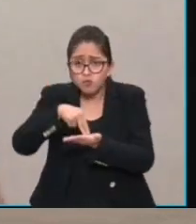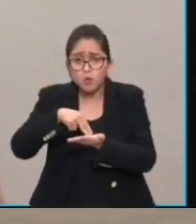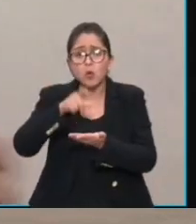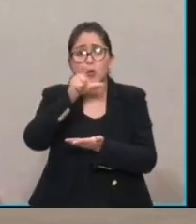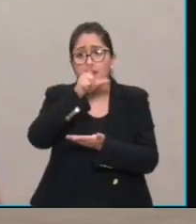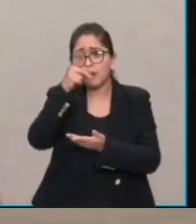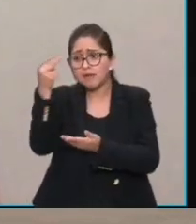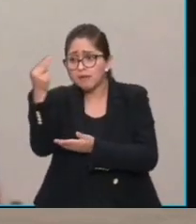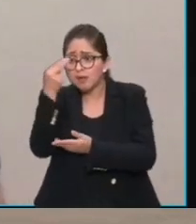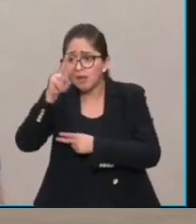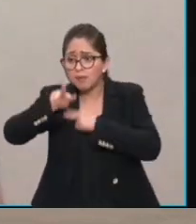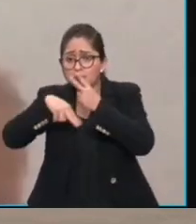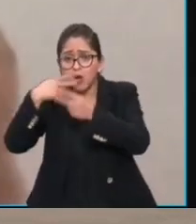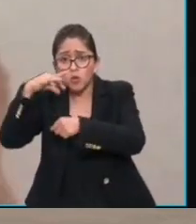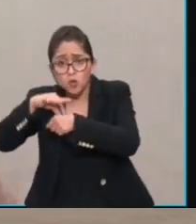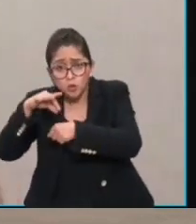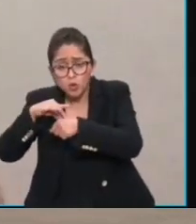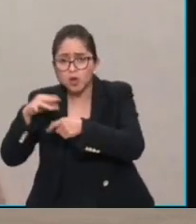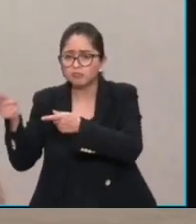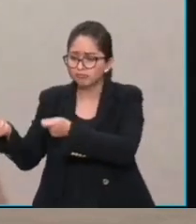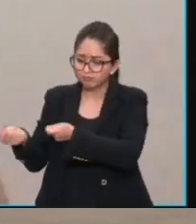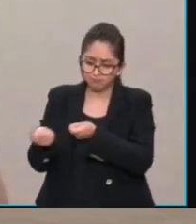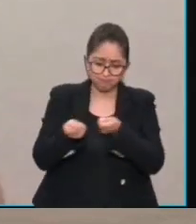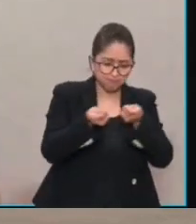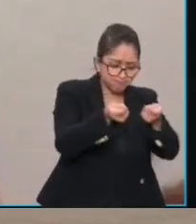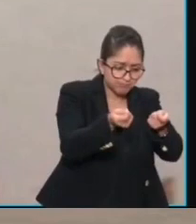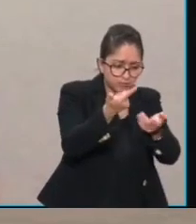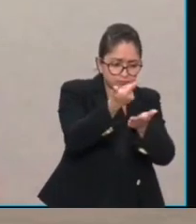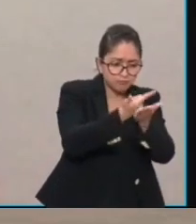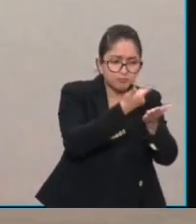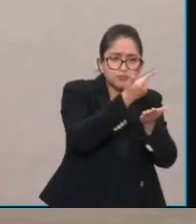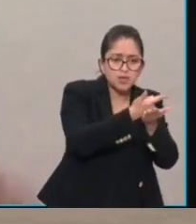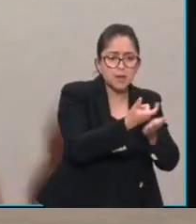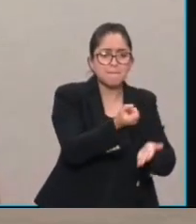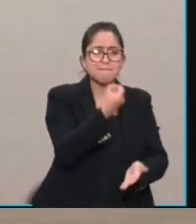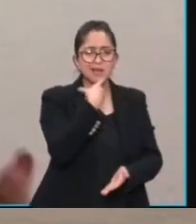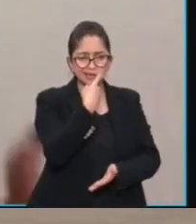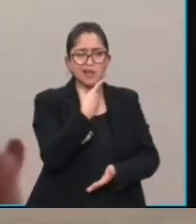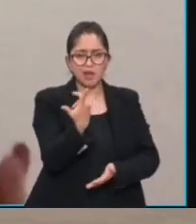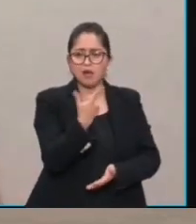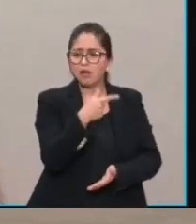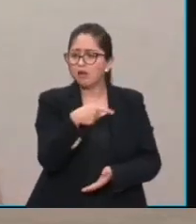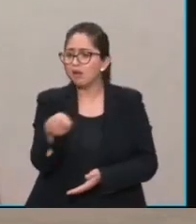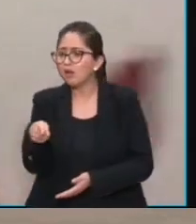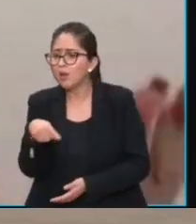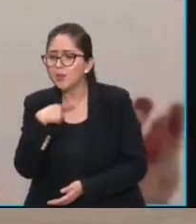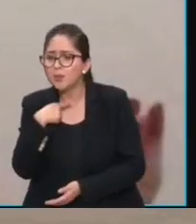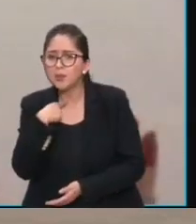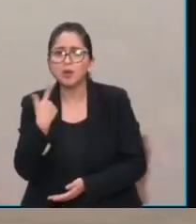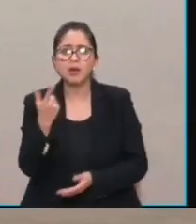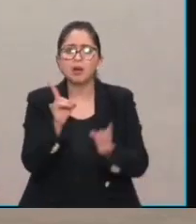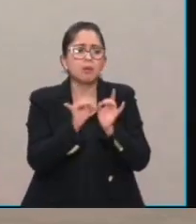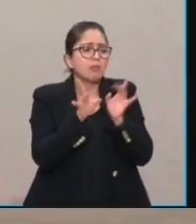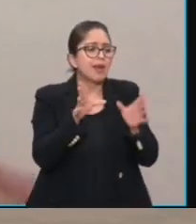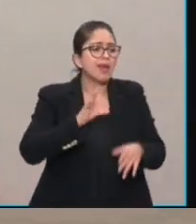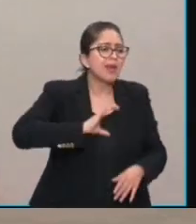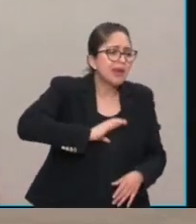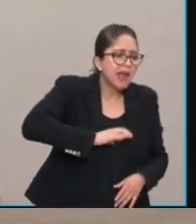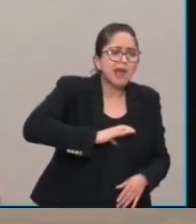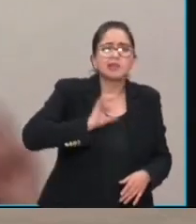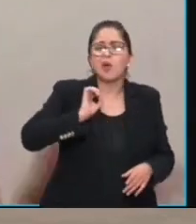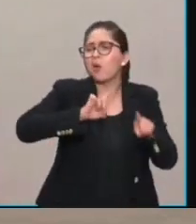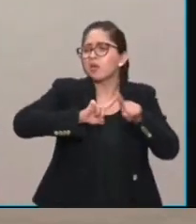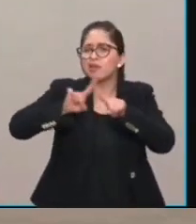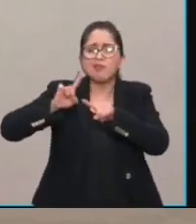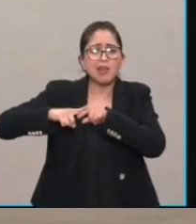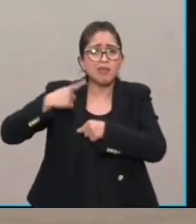puedan en el momento en el que llegan surtirles sus recetas y que no se vayan, porque como tal el cáncer o cualquier enfermedad que padecen